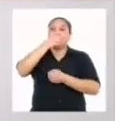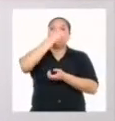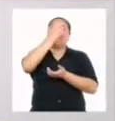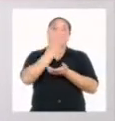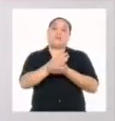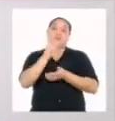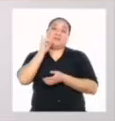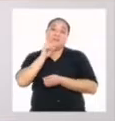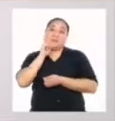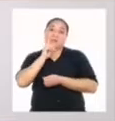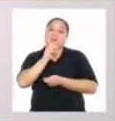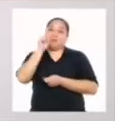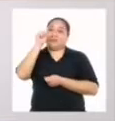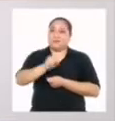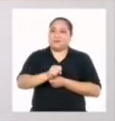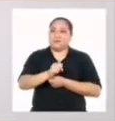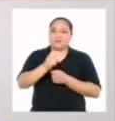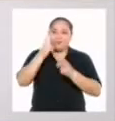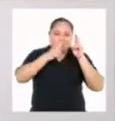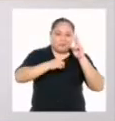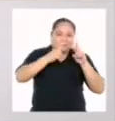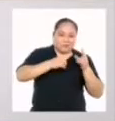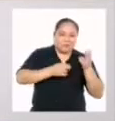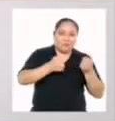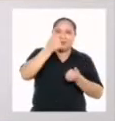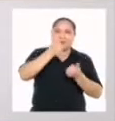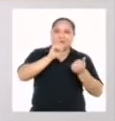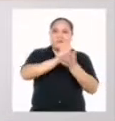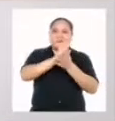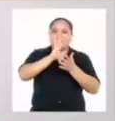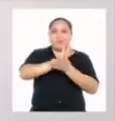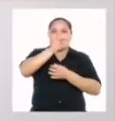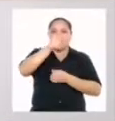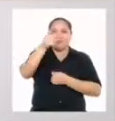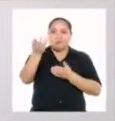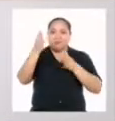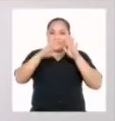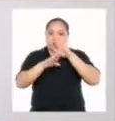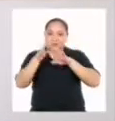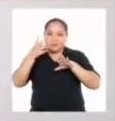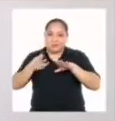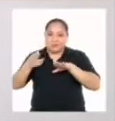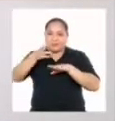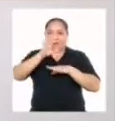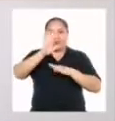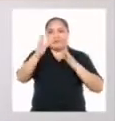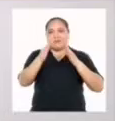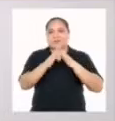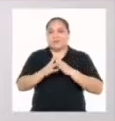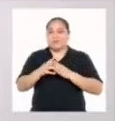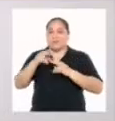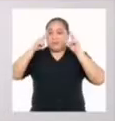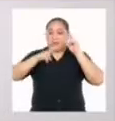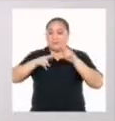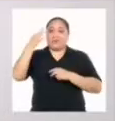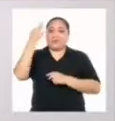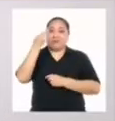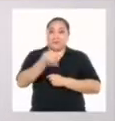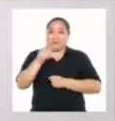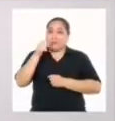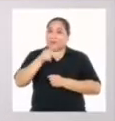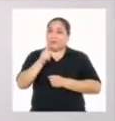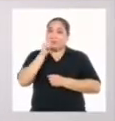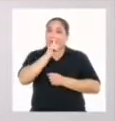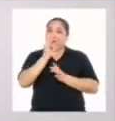nunca mentir y, por supuesto, revisar qué papeles van a doblar y cortar en casa y asegurarse de que